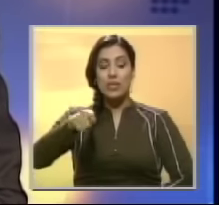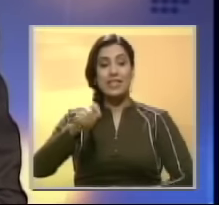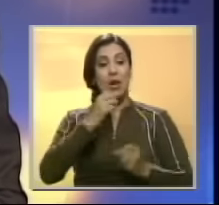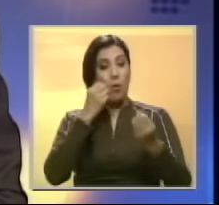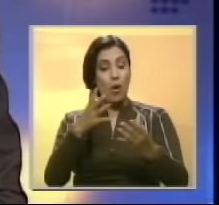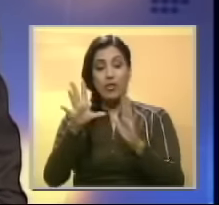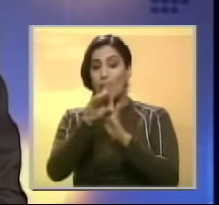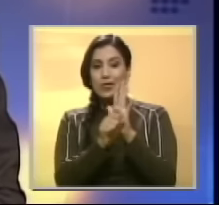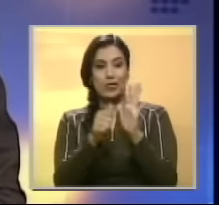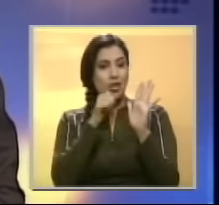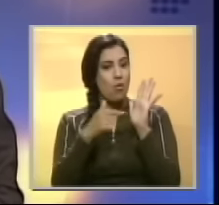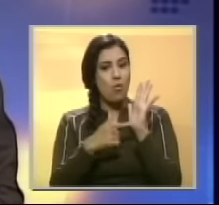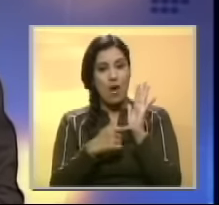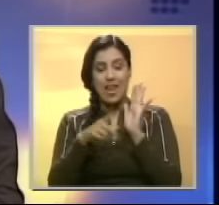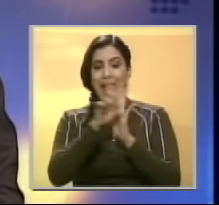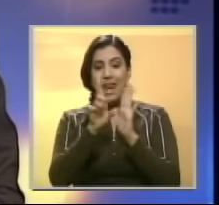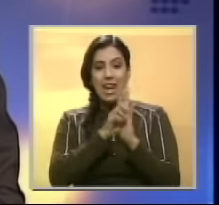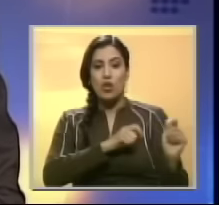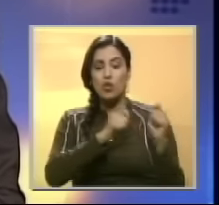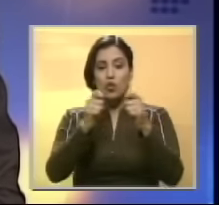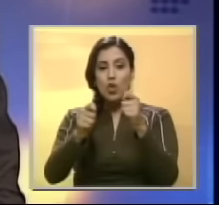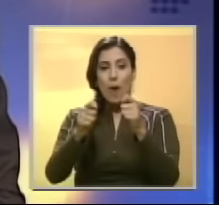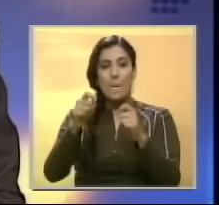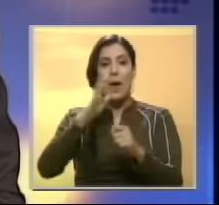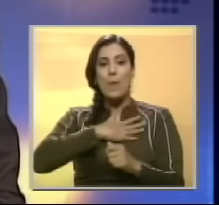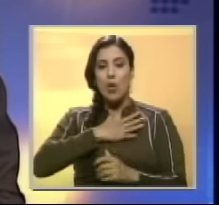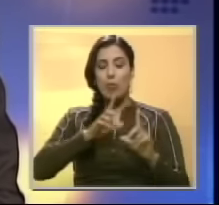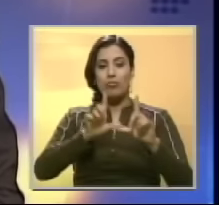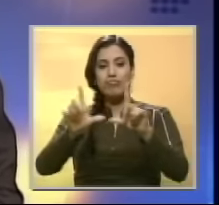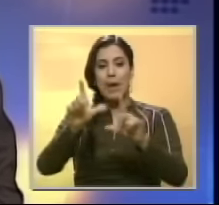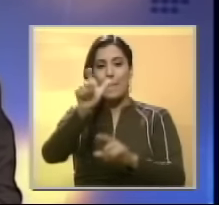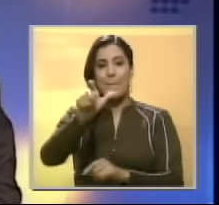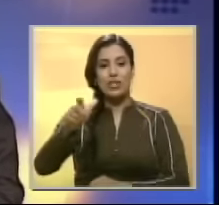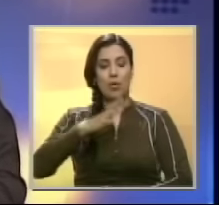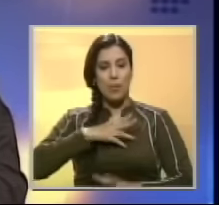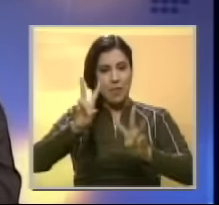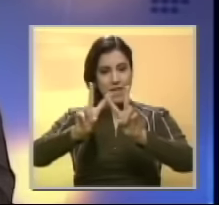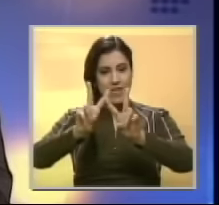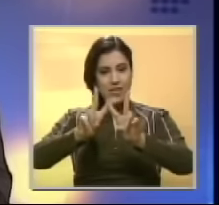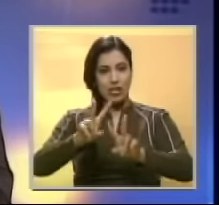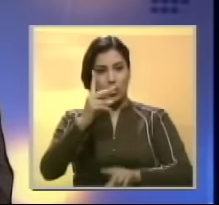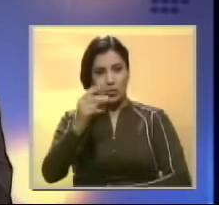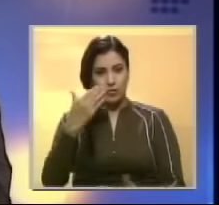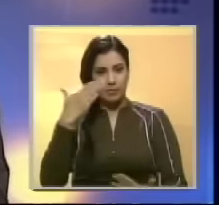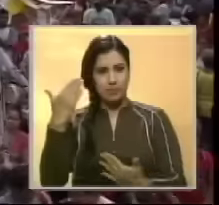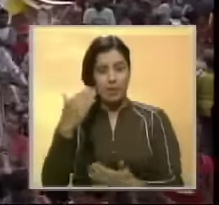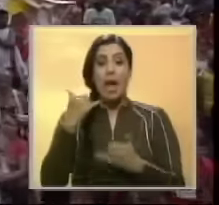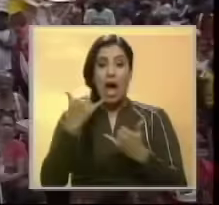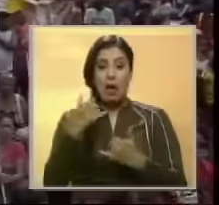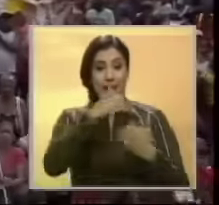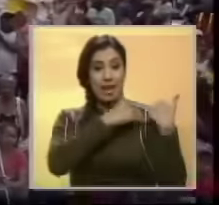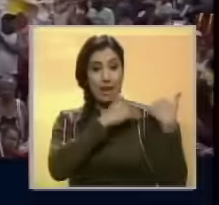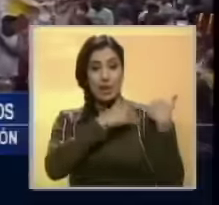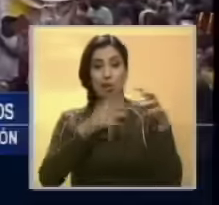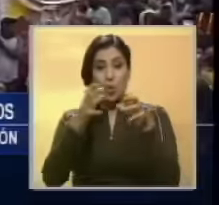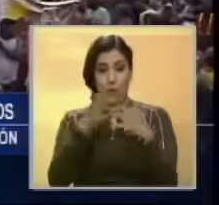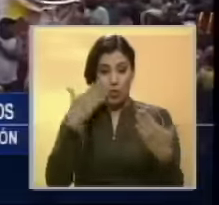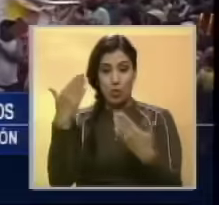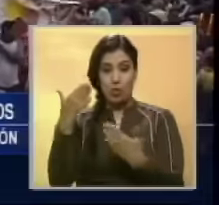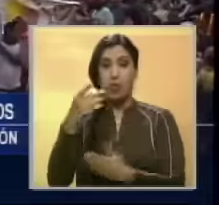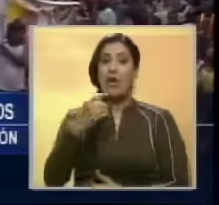declaró inconstitucional la ley de otorgamiento de títulos de propiedad para beneficiarios de la gran misión vivienda Venezuela gremio